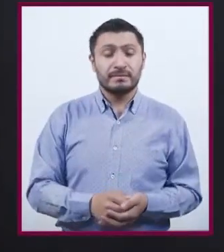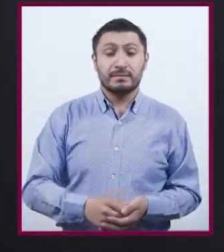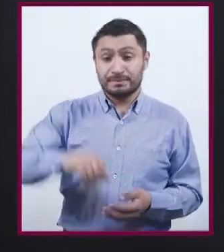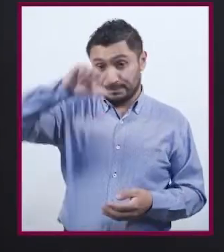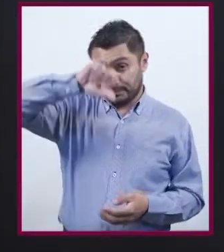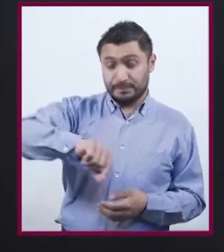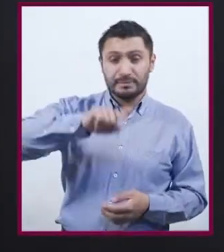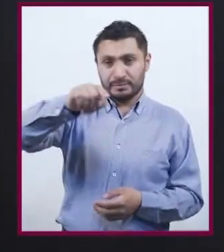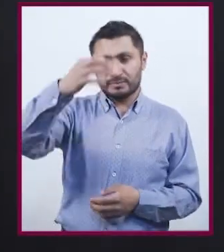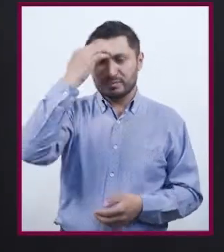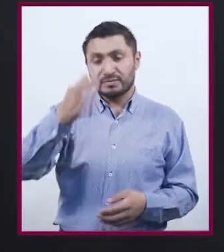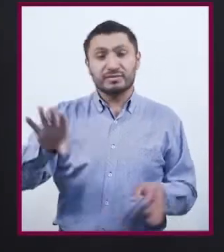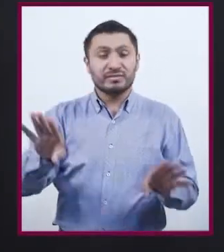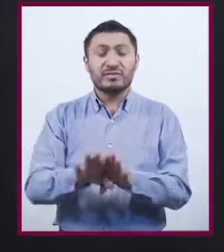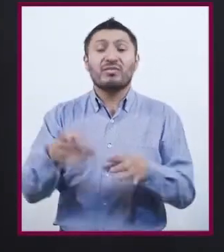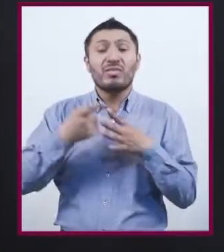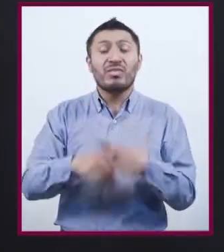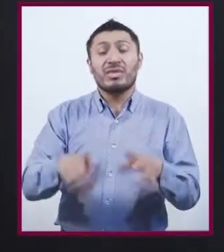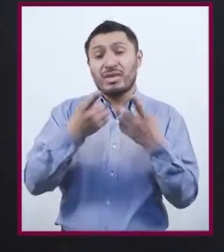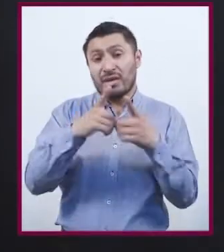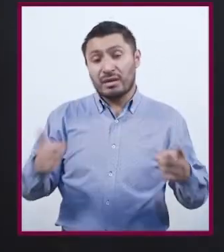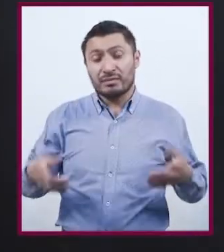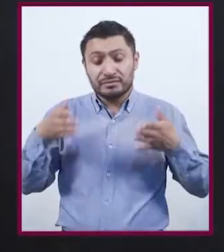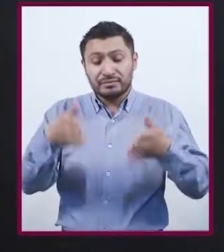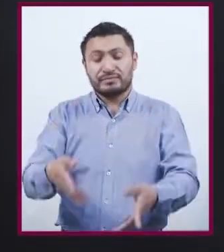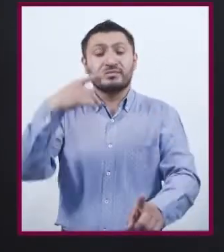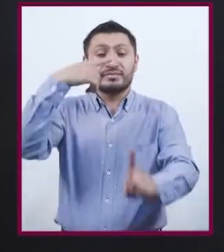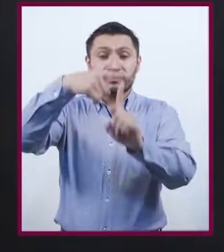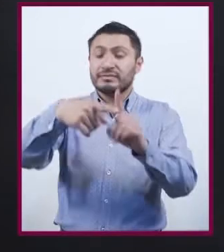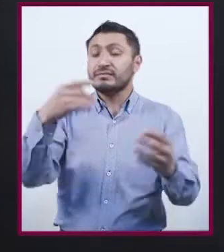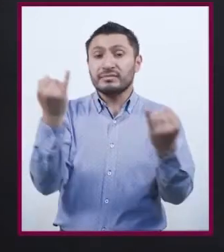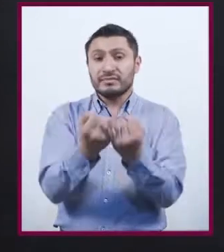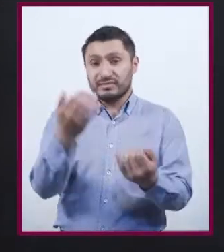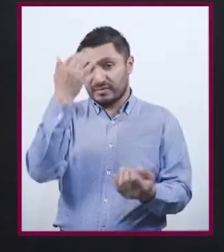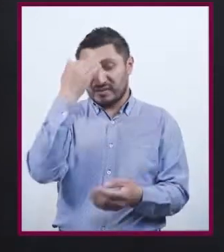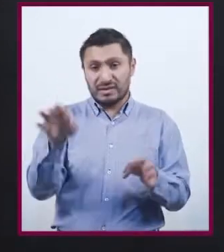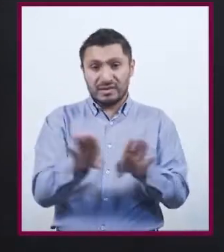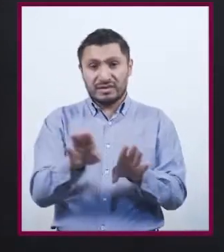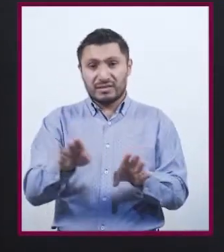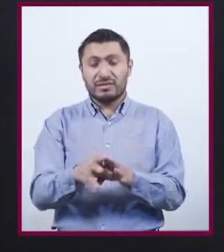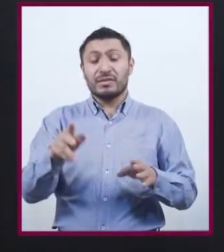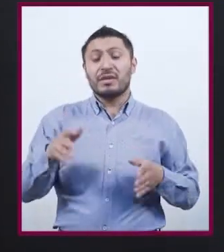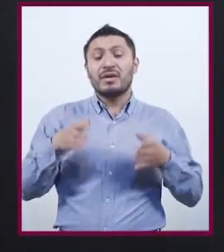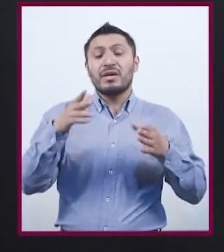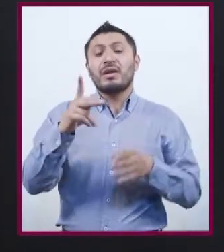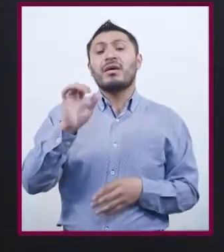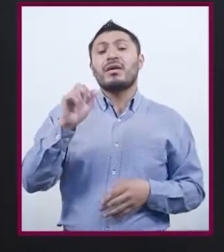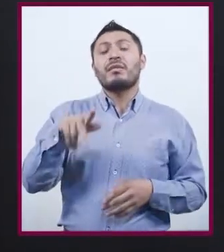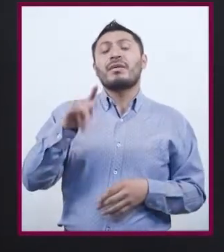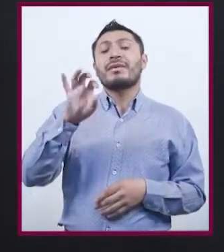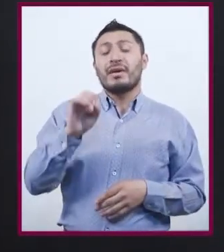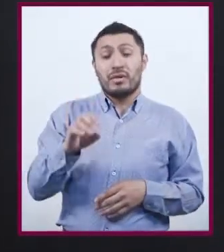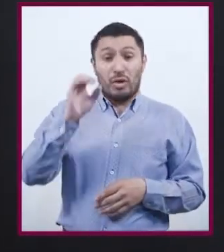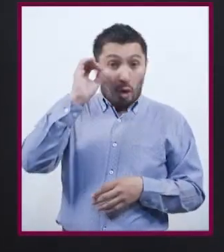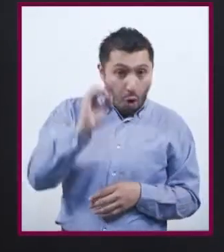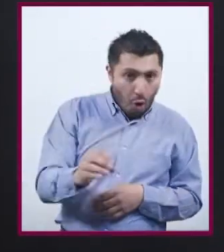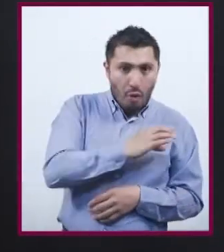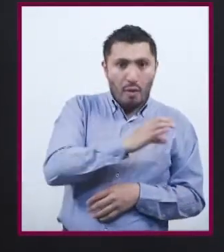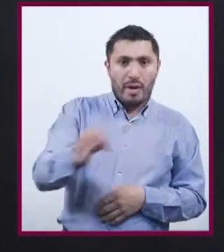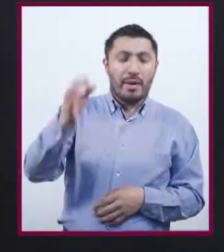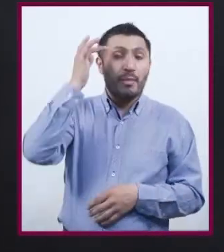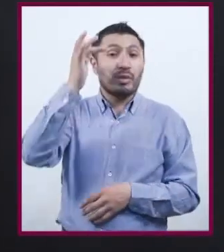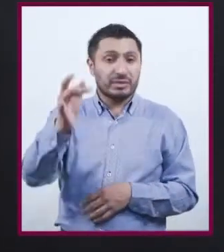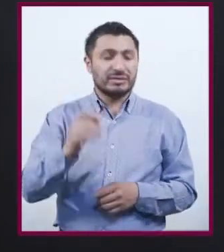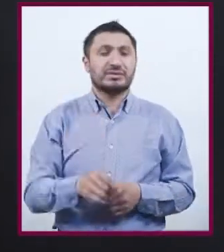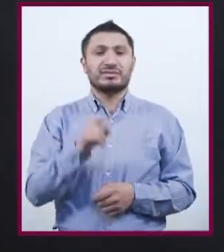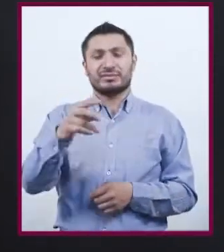tiempo? En esta ocasión te invito a conocer el origen y el desarrollo de los cementerios, también conocidos como panteones